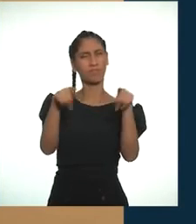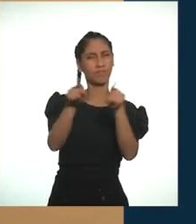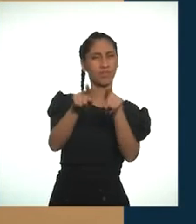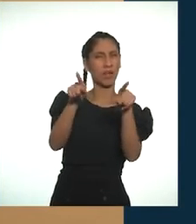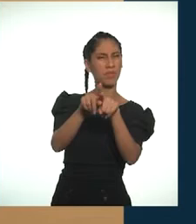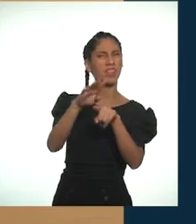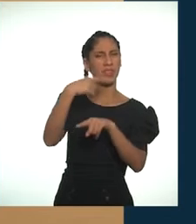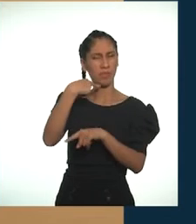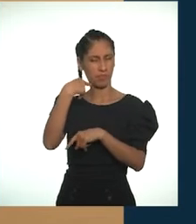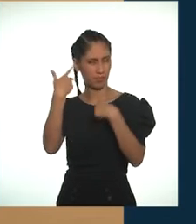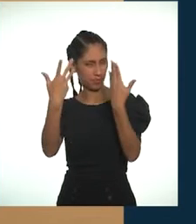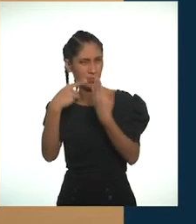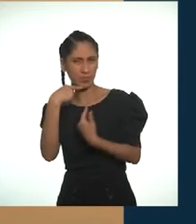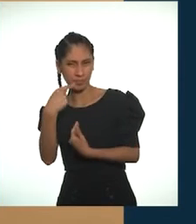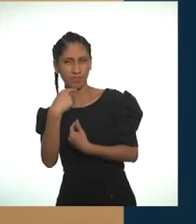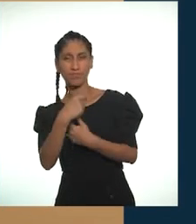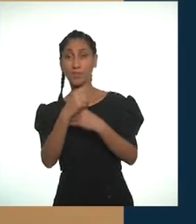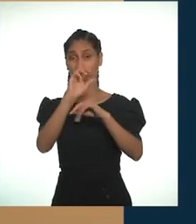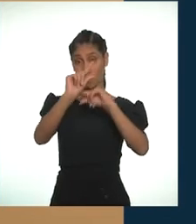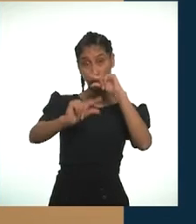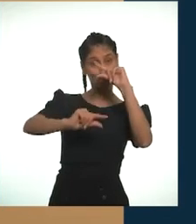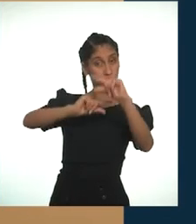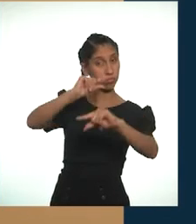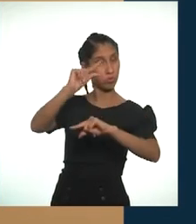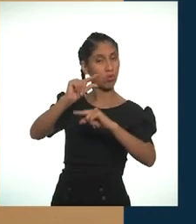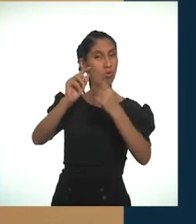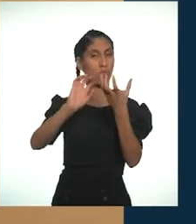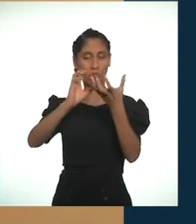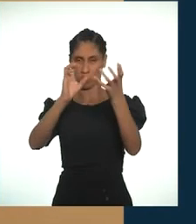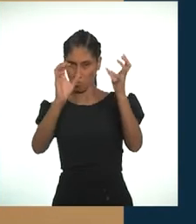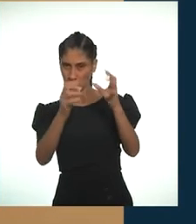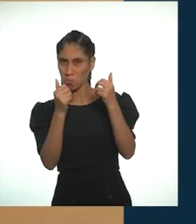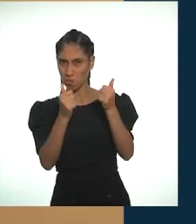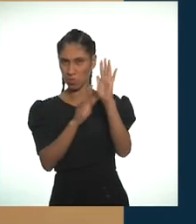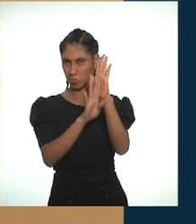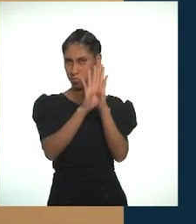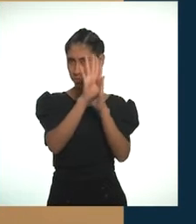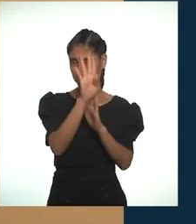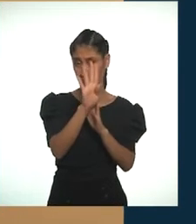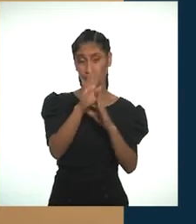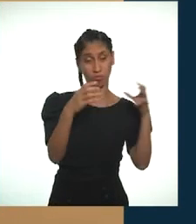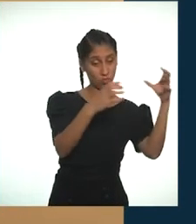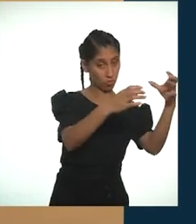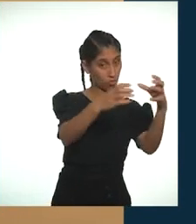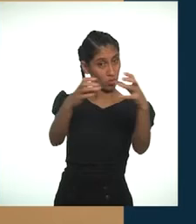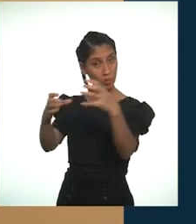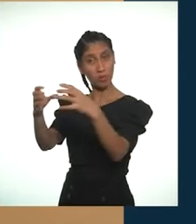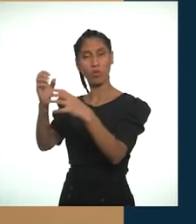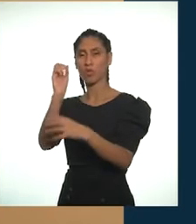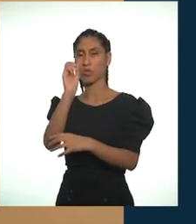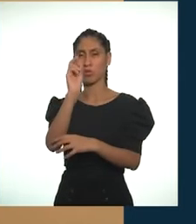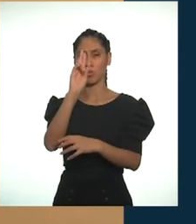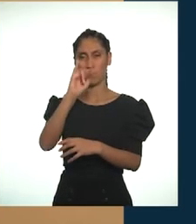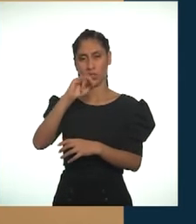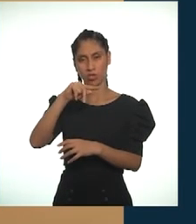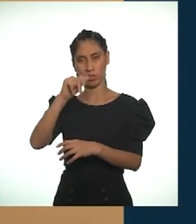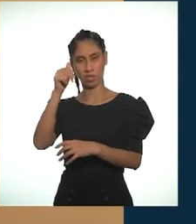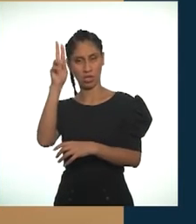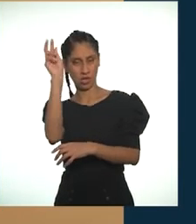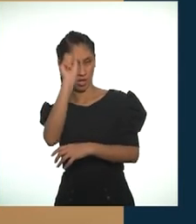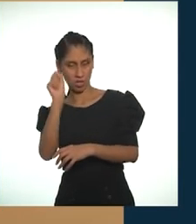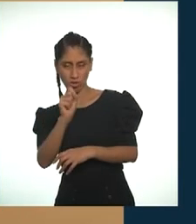se podría decir que eventualmente hubo mejoras. Los pueblos originarios de la